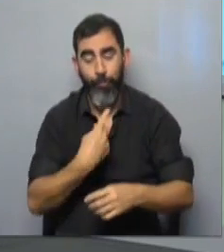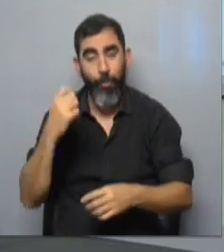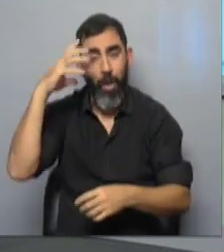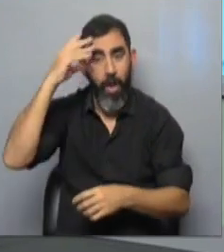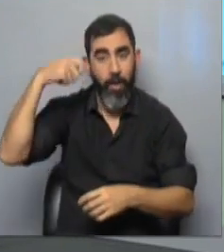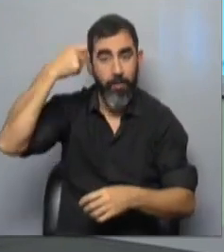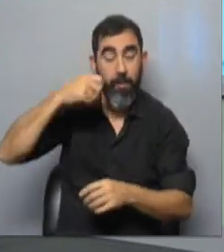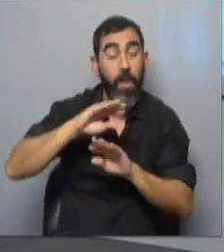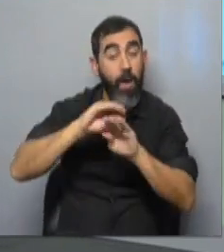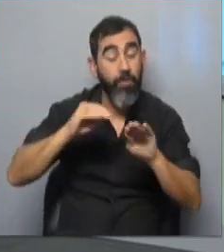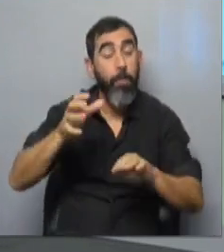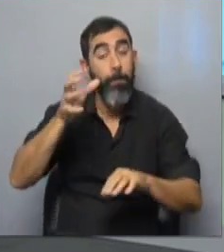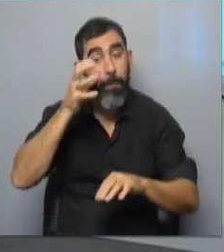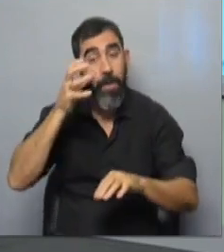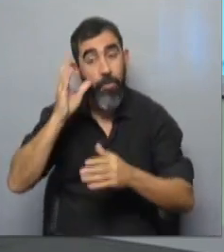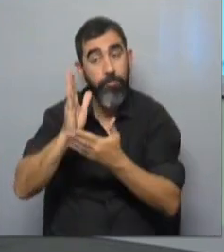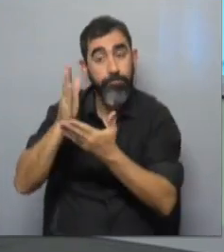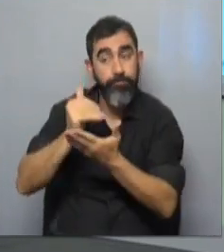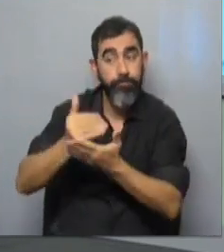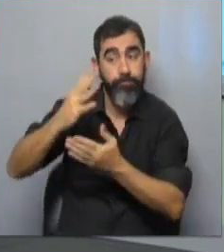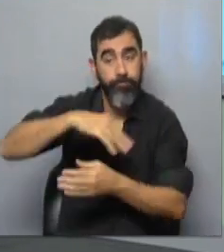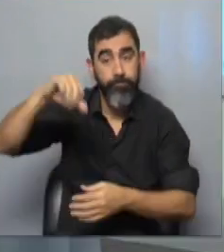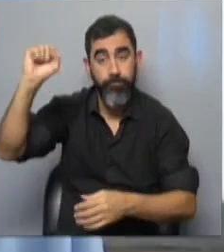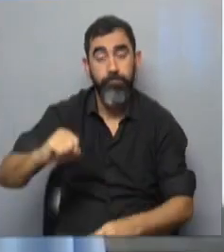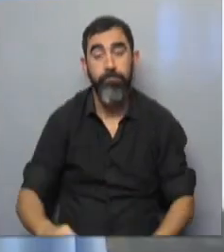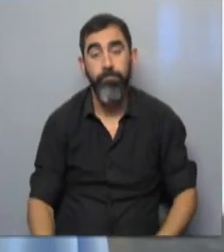y alertaron sobre el riesgo de extranjerización.